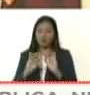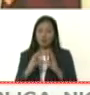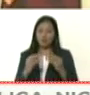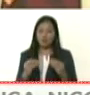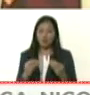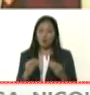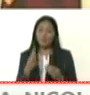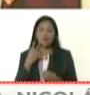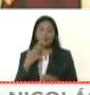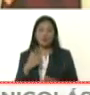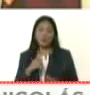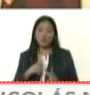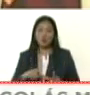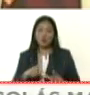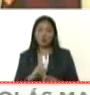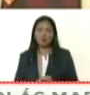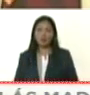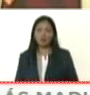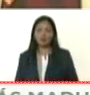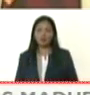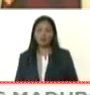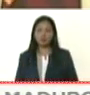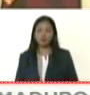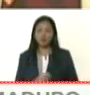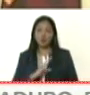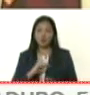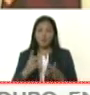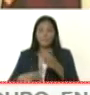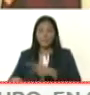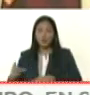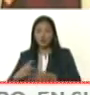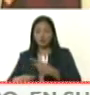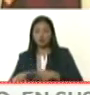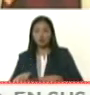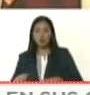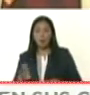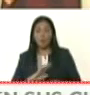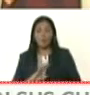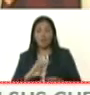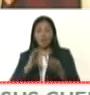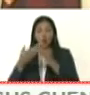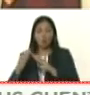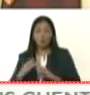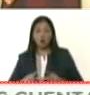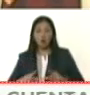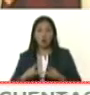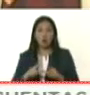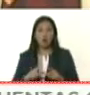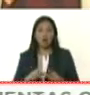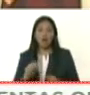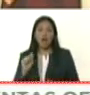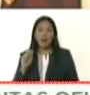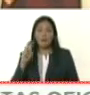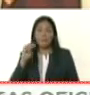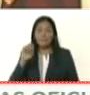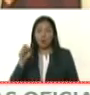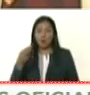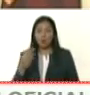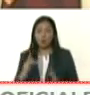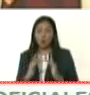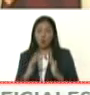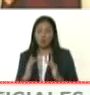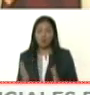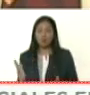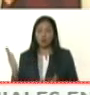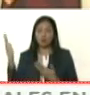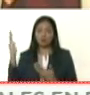Torres, y a Luis González, productor de la comuna del sector El Amaguto. Estamos listos, vamos a ver la